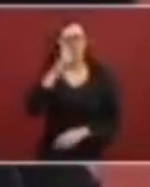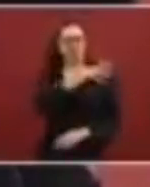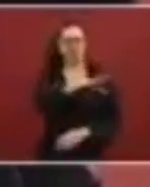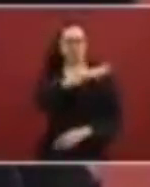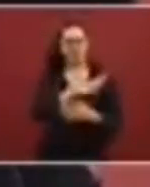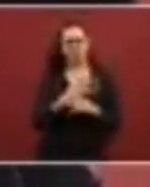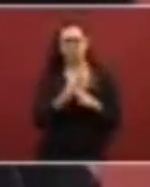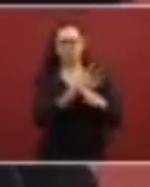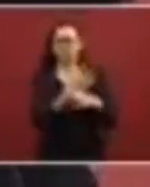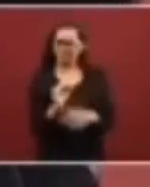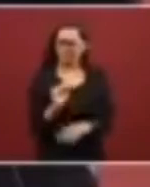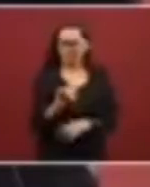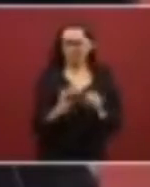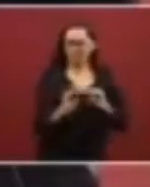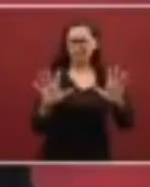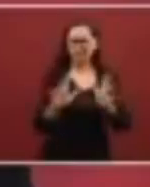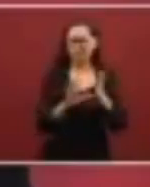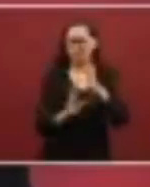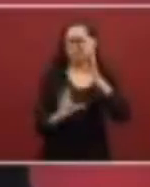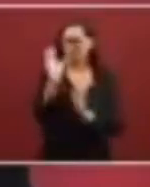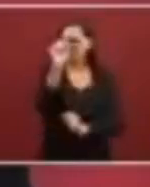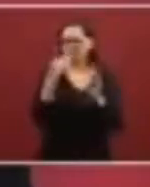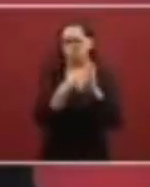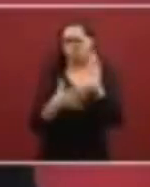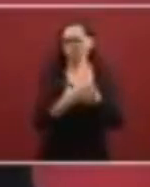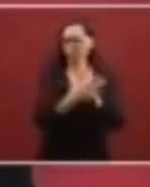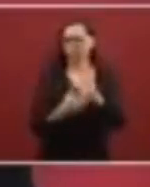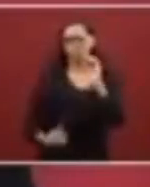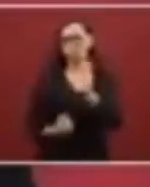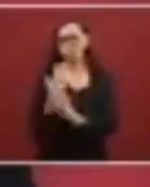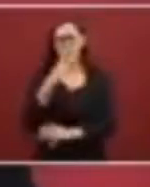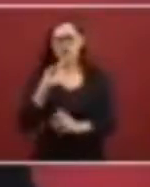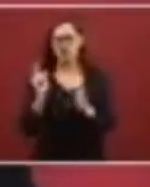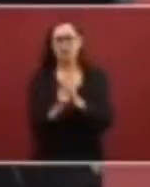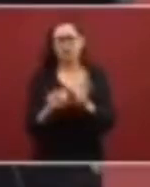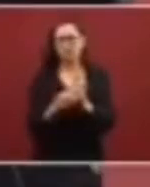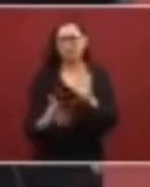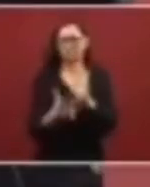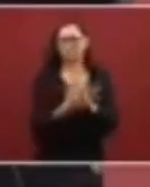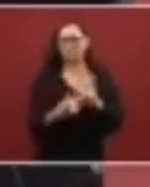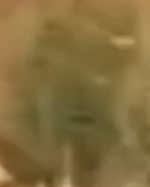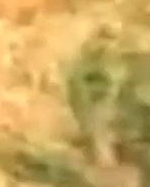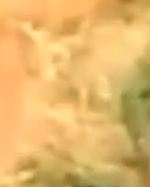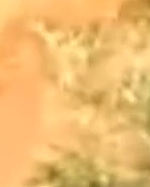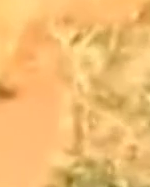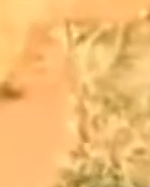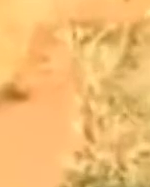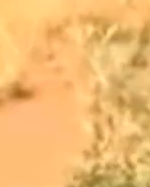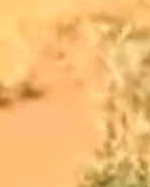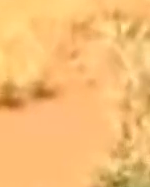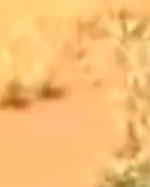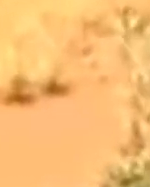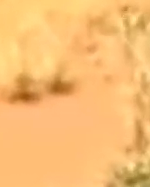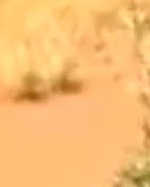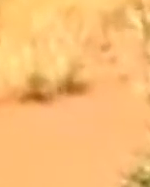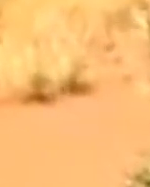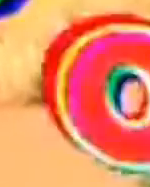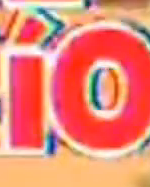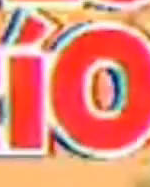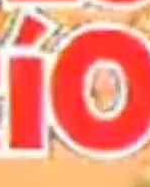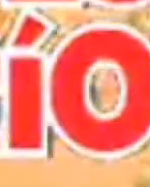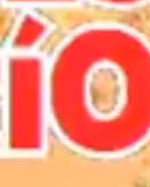cierto. Está en la Constitución, está en la nueva reforma que se hizo a la Constitución. Amigo migrante,